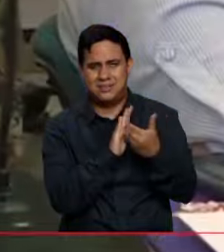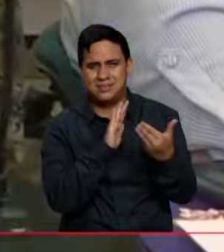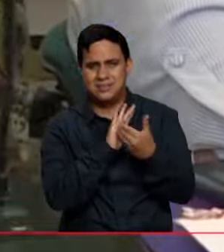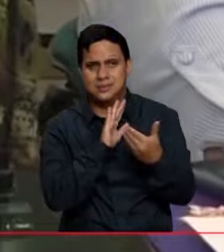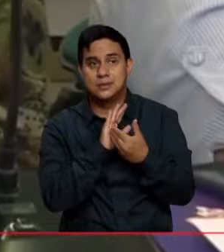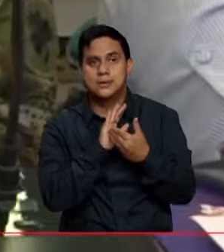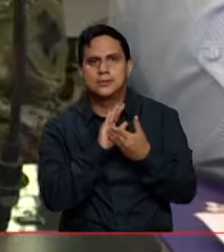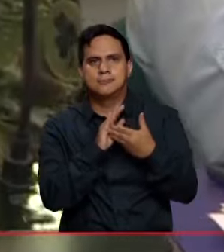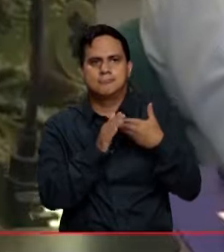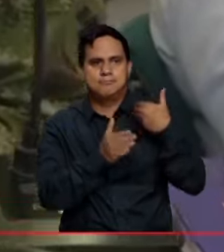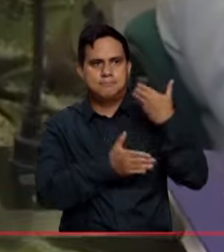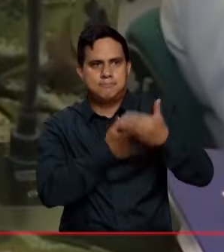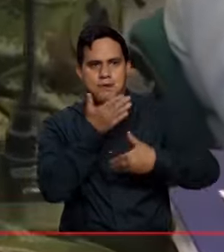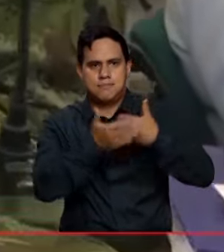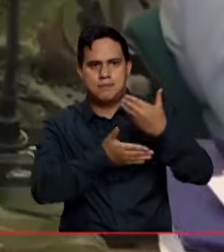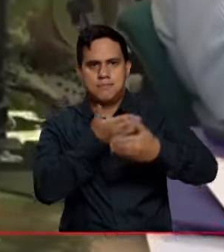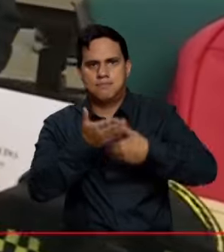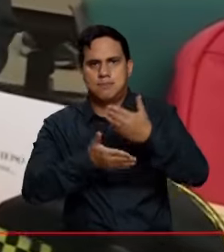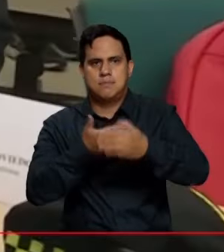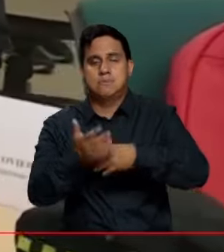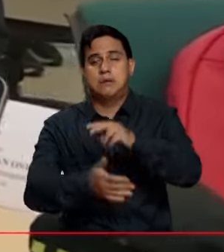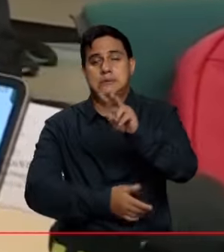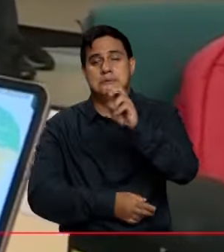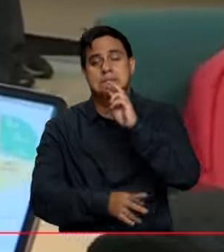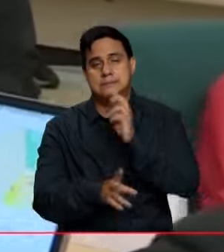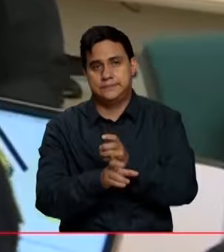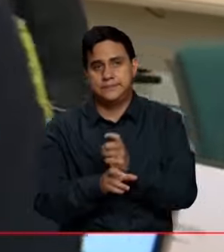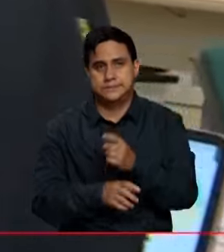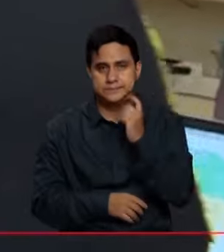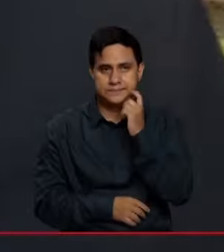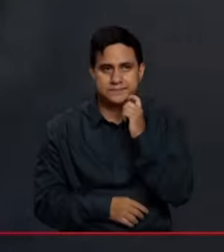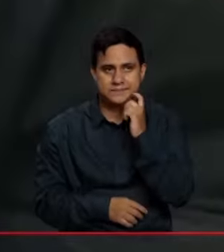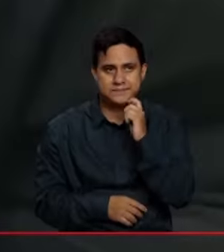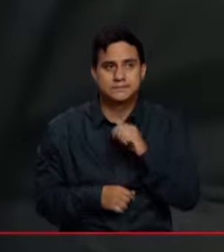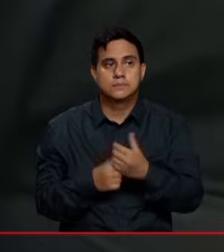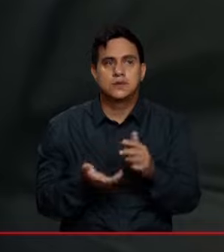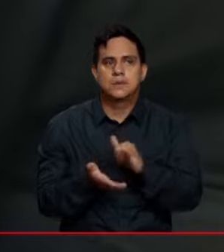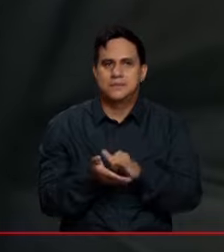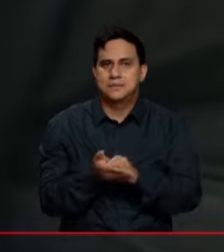funcionarios encargados de atender la ruta es otra de las conclusiones de este Consejo Extraordinario de la